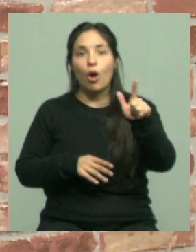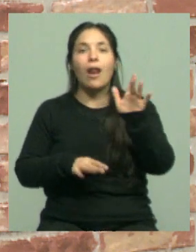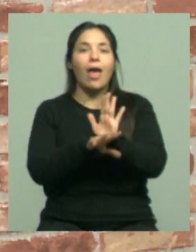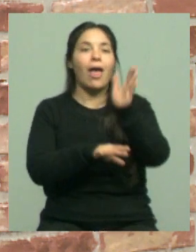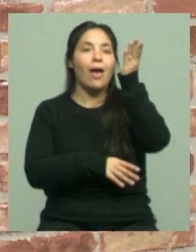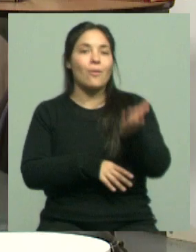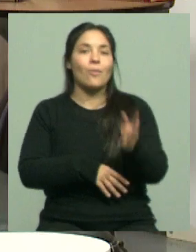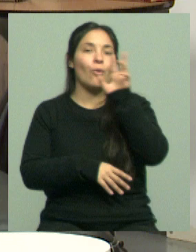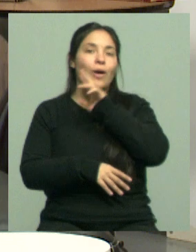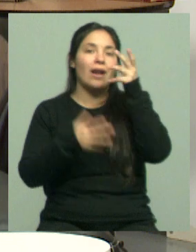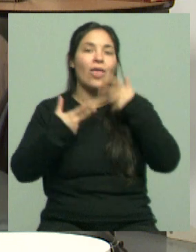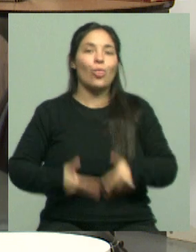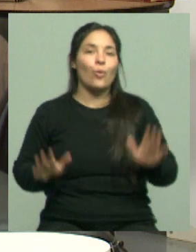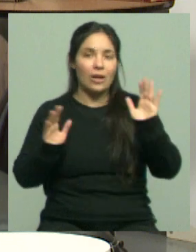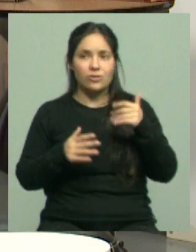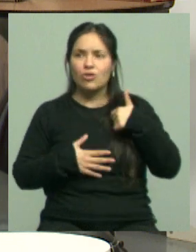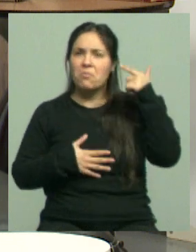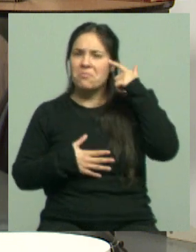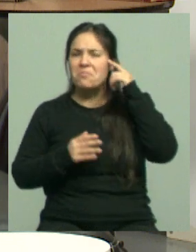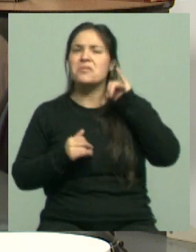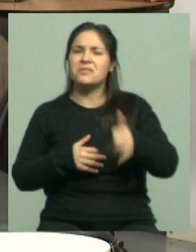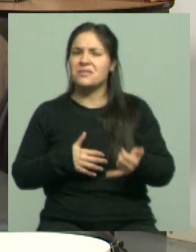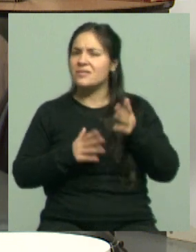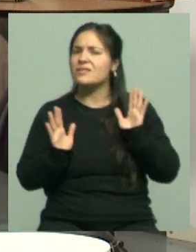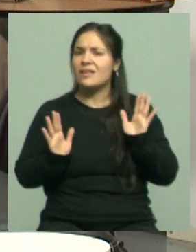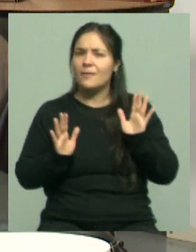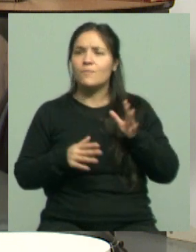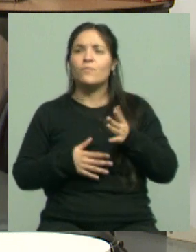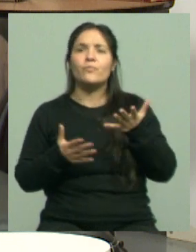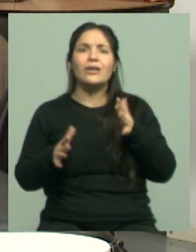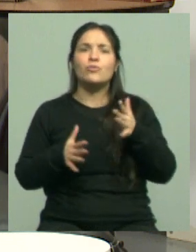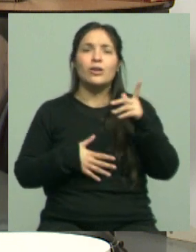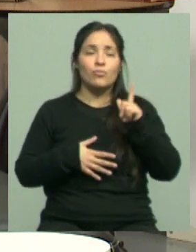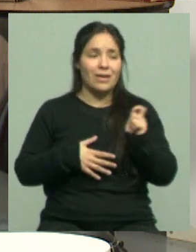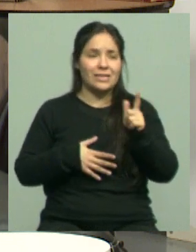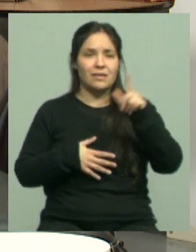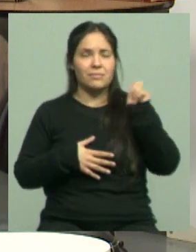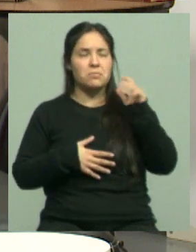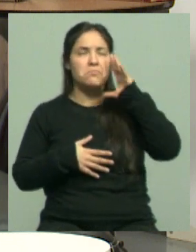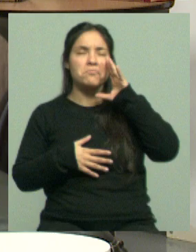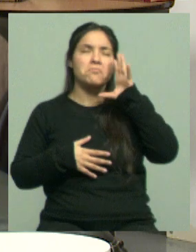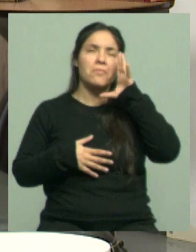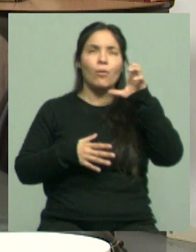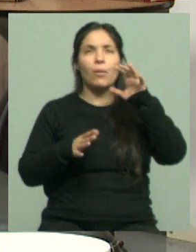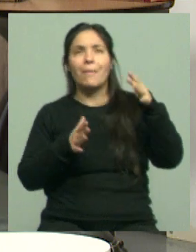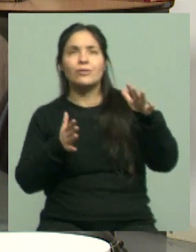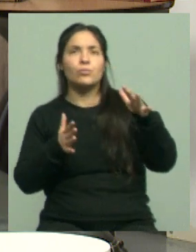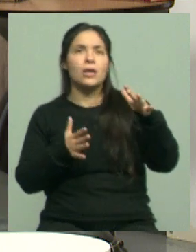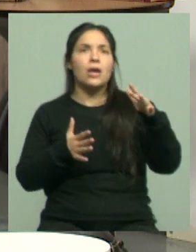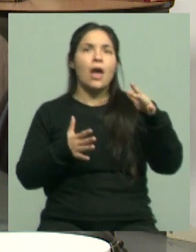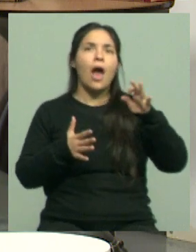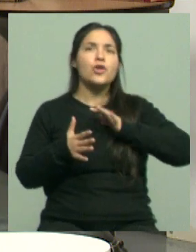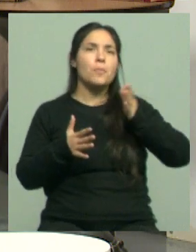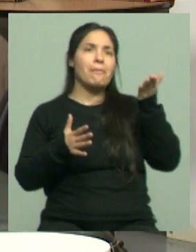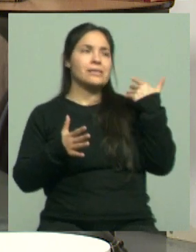natural? Yo creo que sí, de hecho también en los últimos meses, no recuerdo si a fines del año pasado o principios de este,